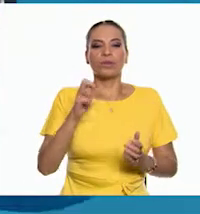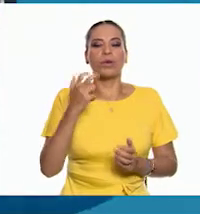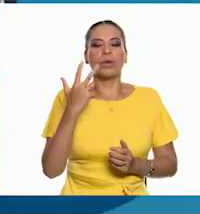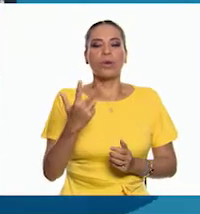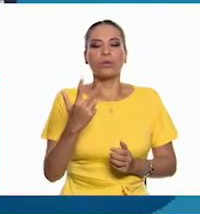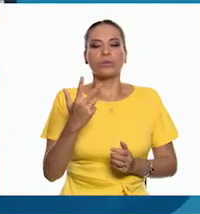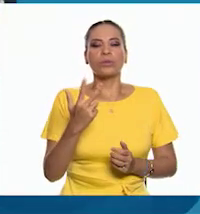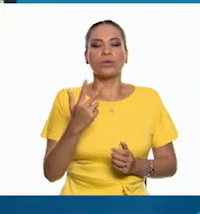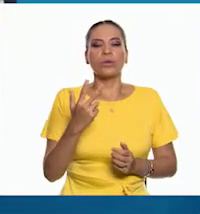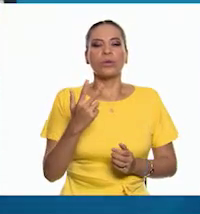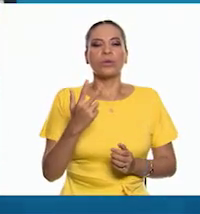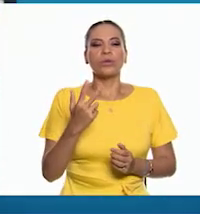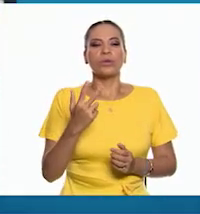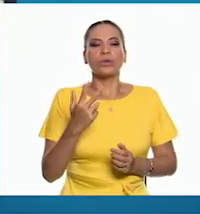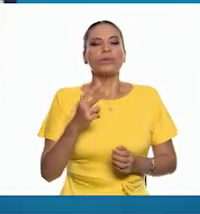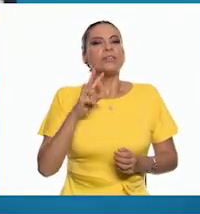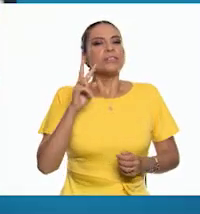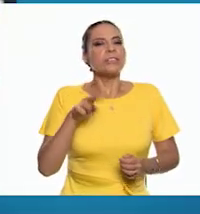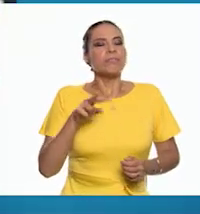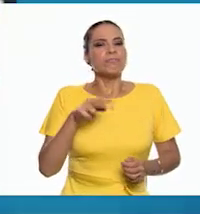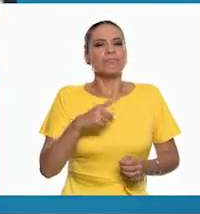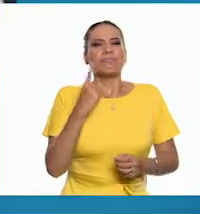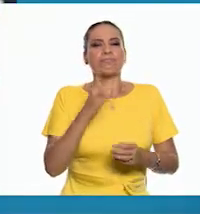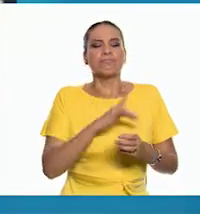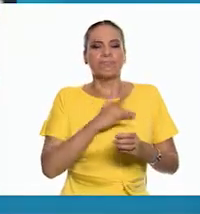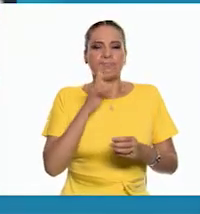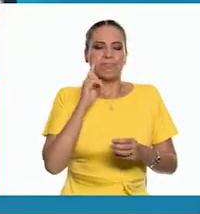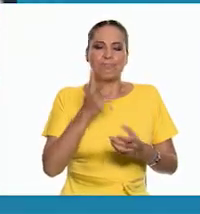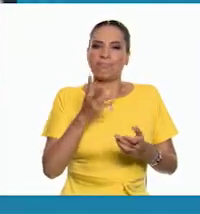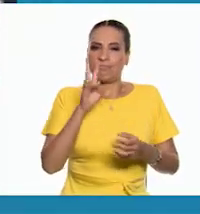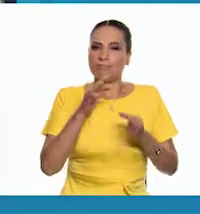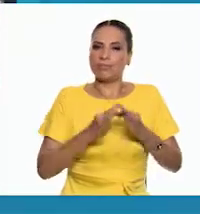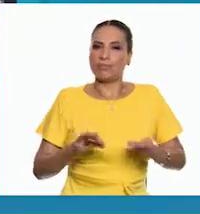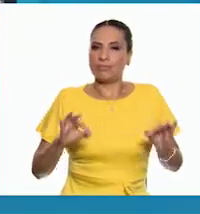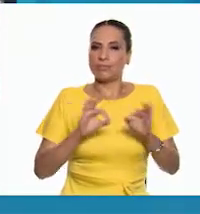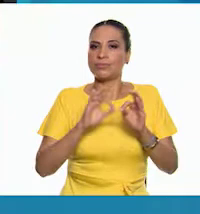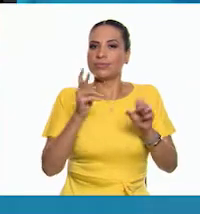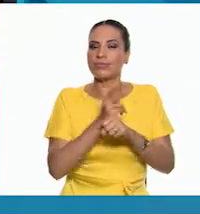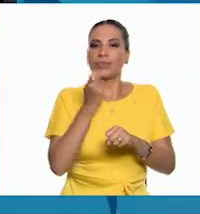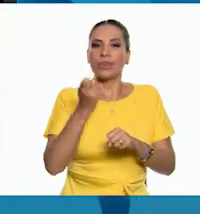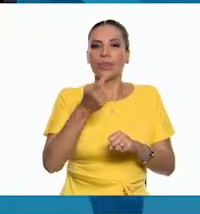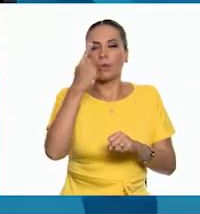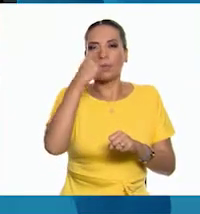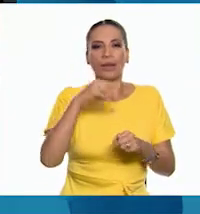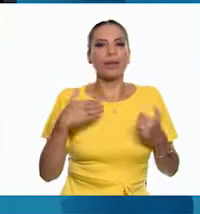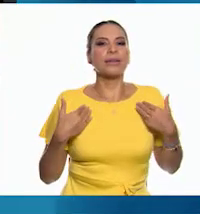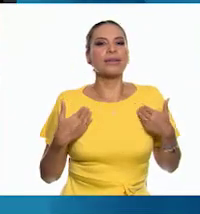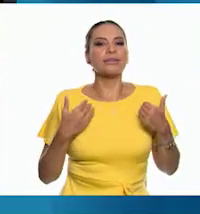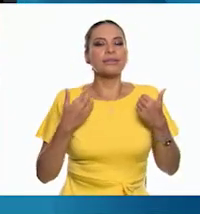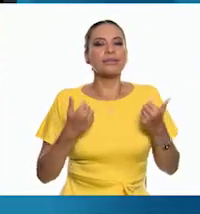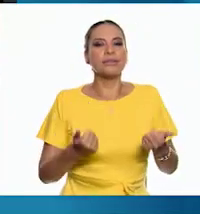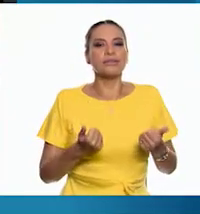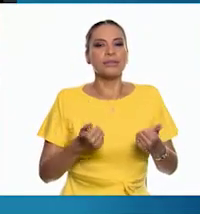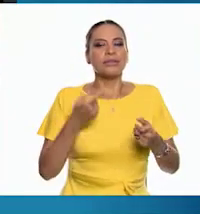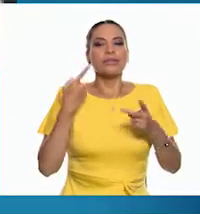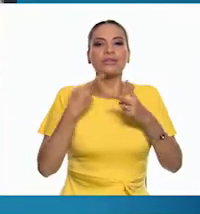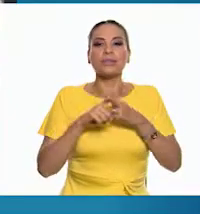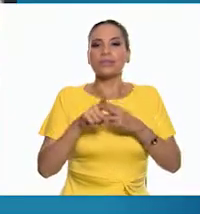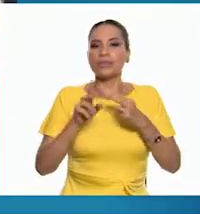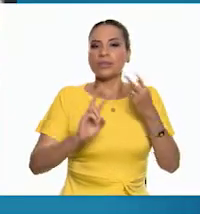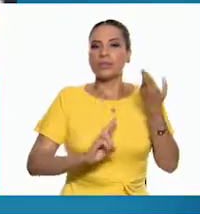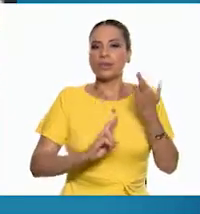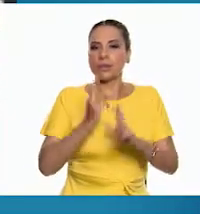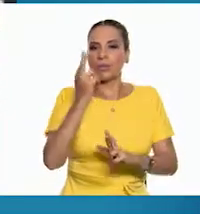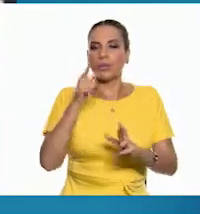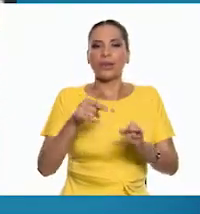1808, porque realmente es una coyuntura muy importante para comprender el inicio de la